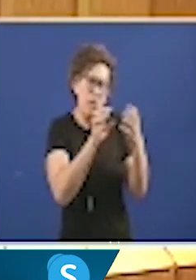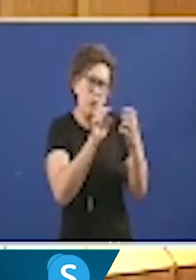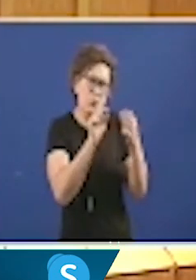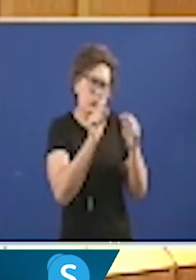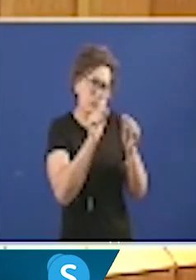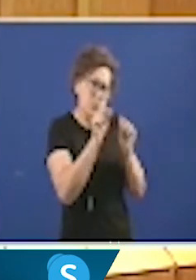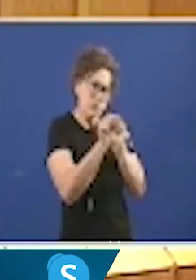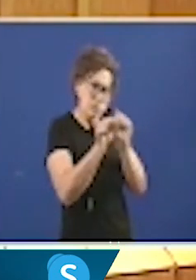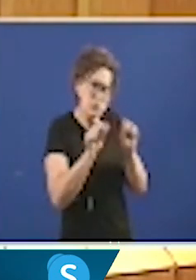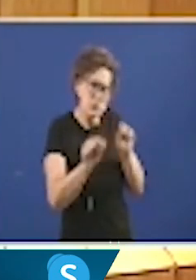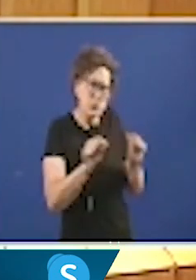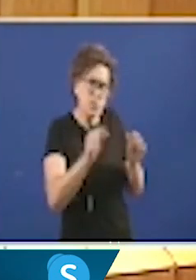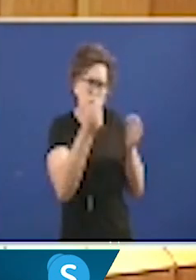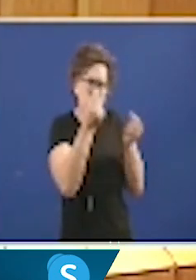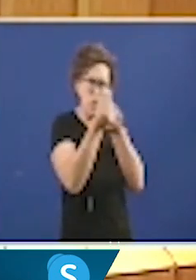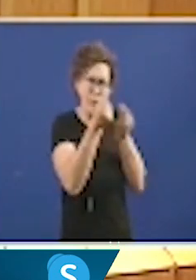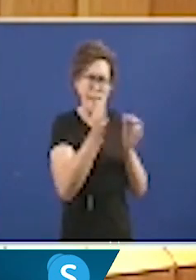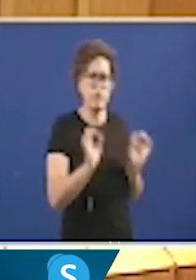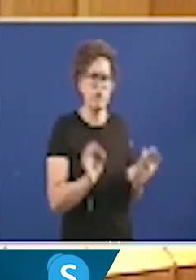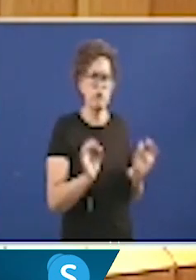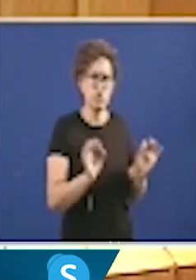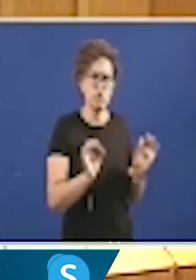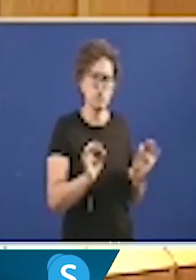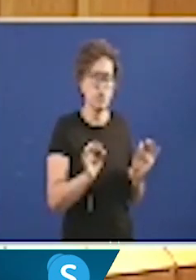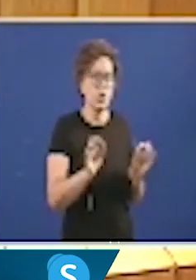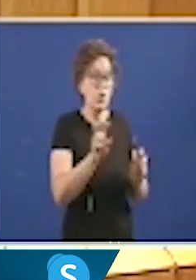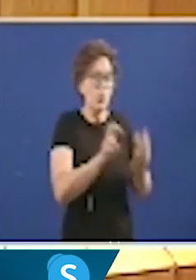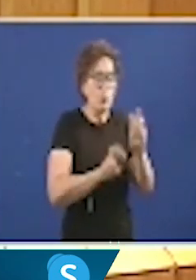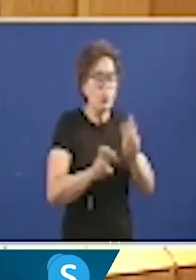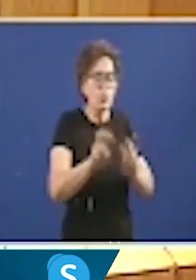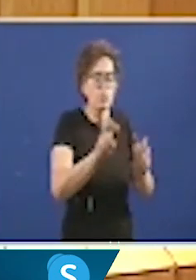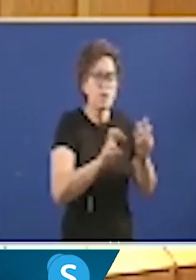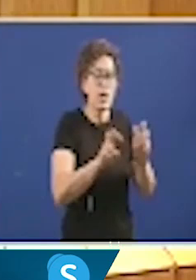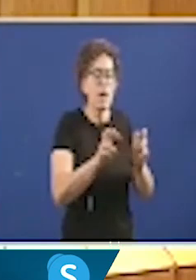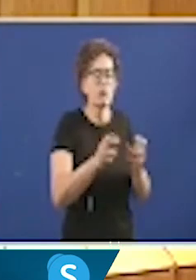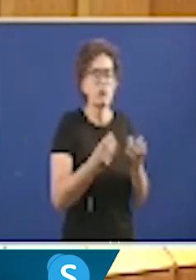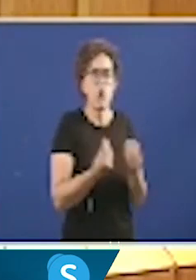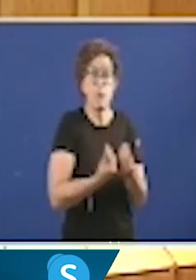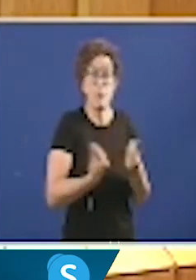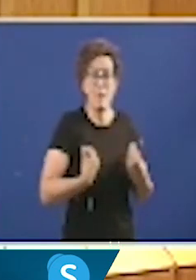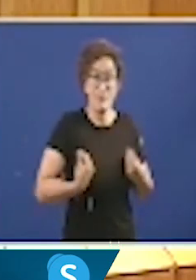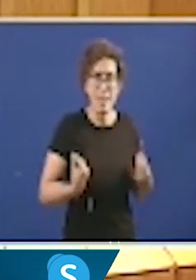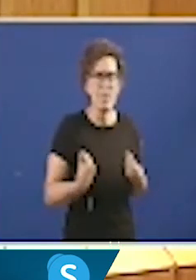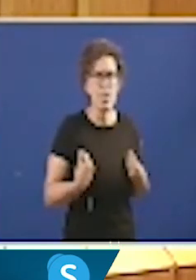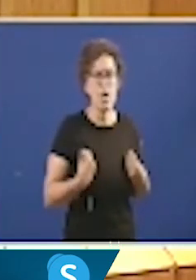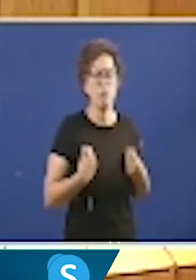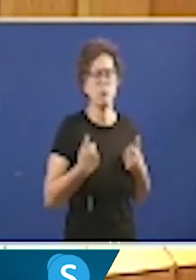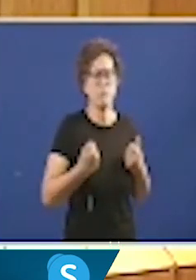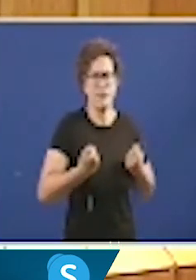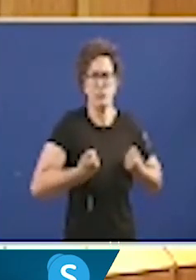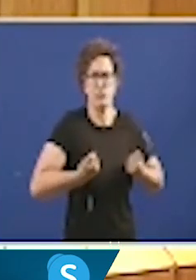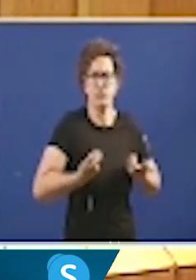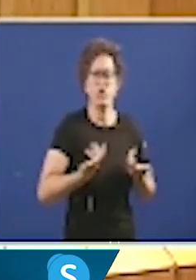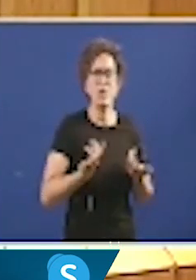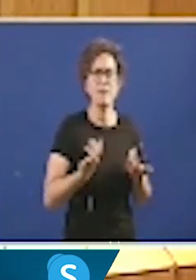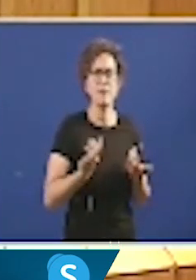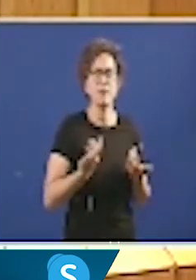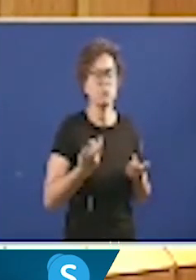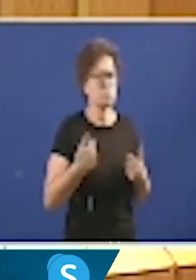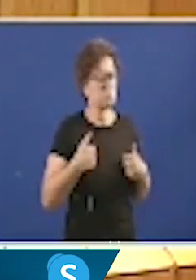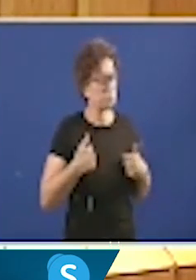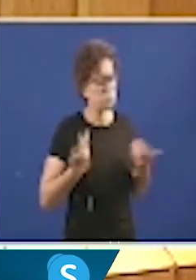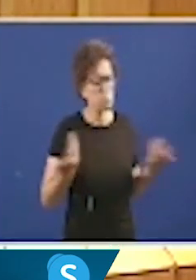sobrinísimo de Abel Caballero, que aquí sí, con la demagogia de las luces y con todas estas cosas, le va funcionando, pero su sobrino,